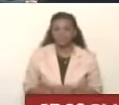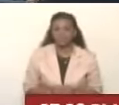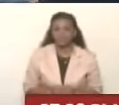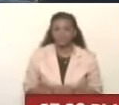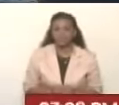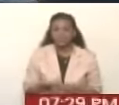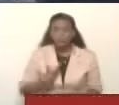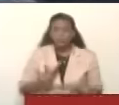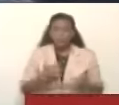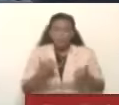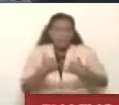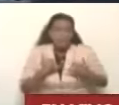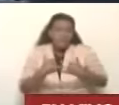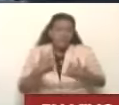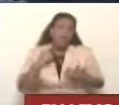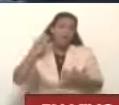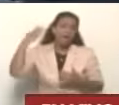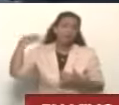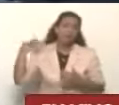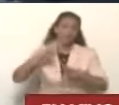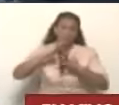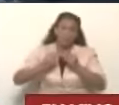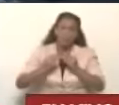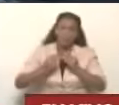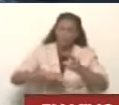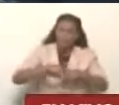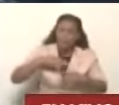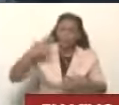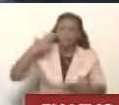Con su fuerza milenaria.